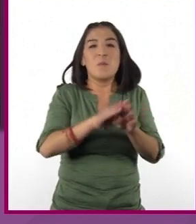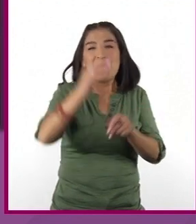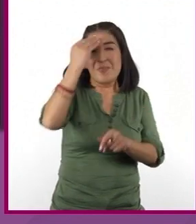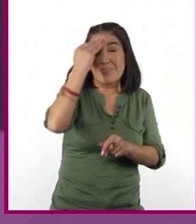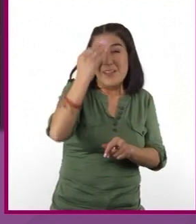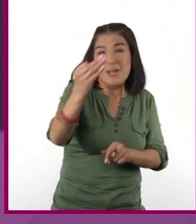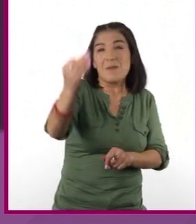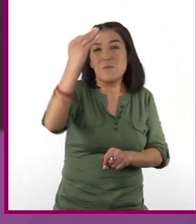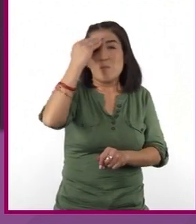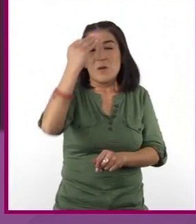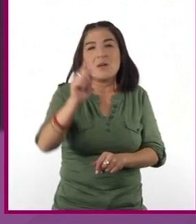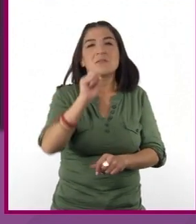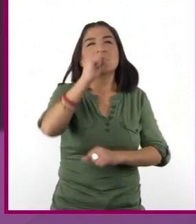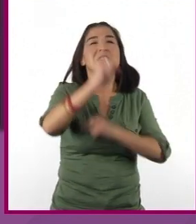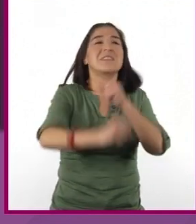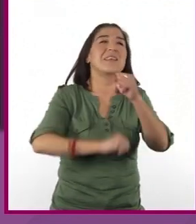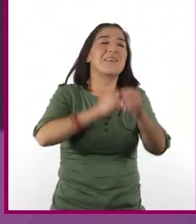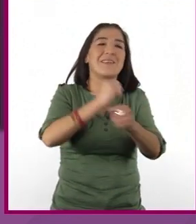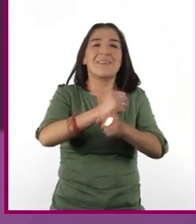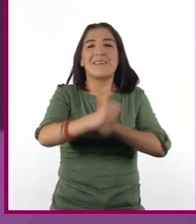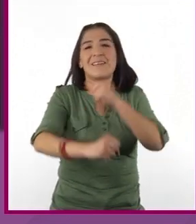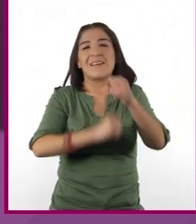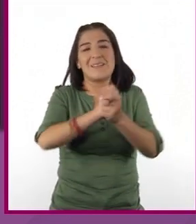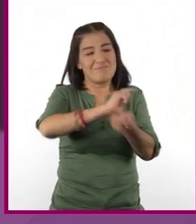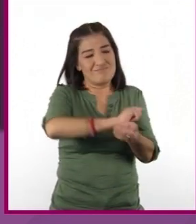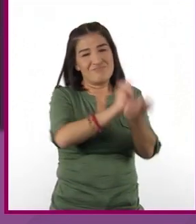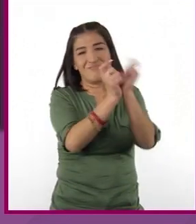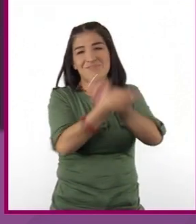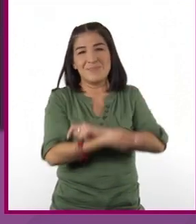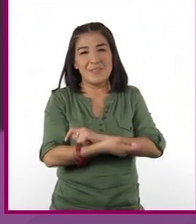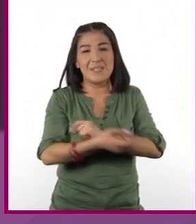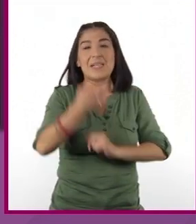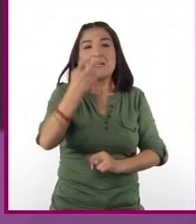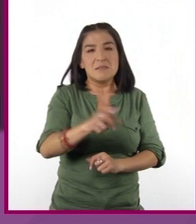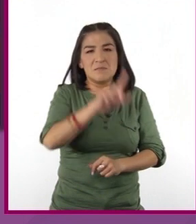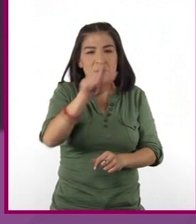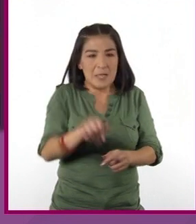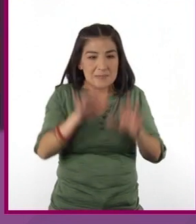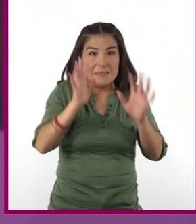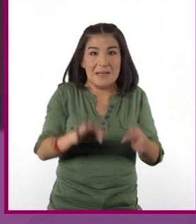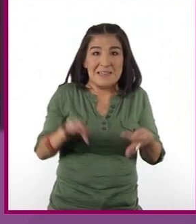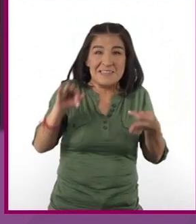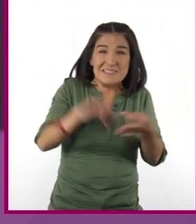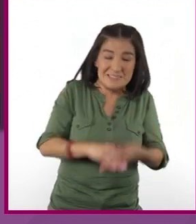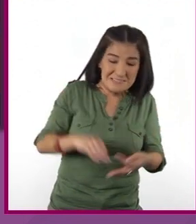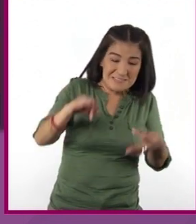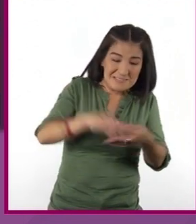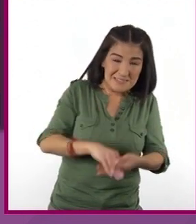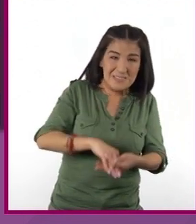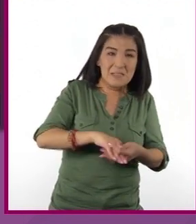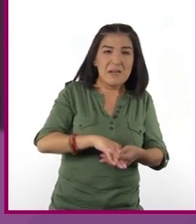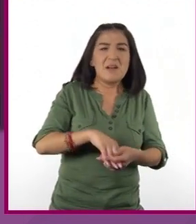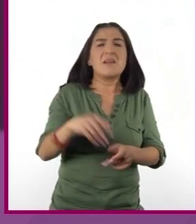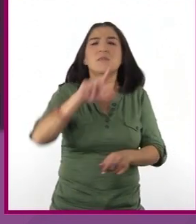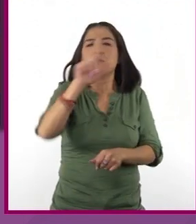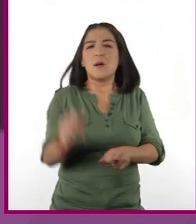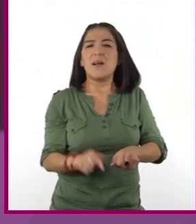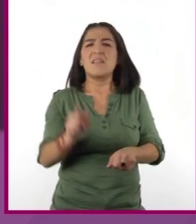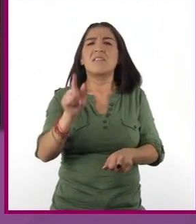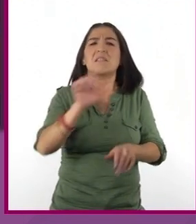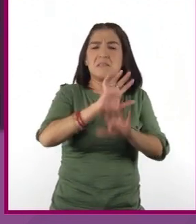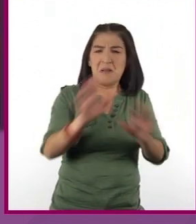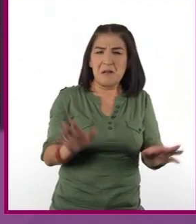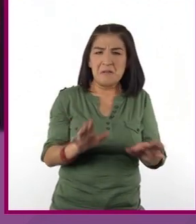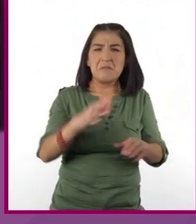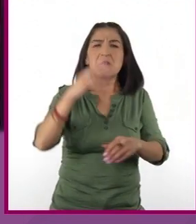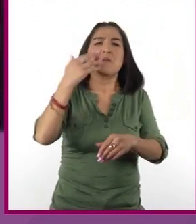que parecían siglos. Más y más íbase aproximando. Pasaron días. Puede ser que